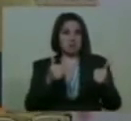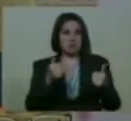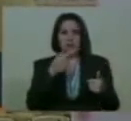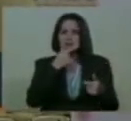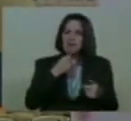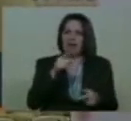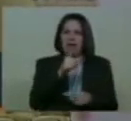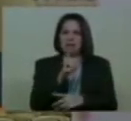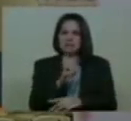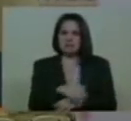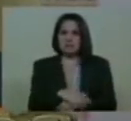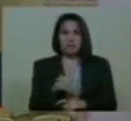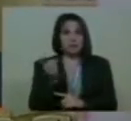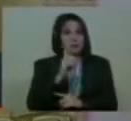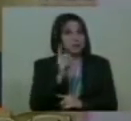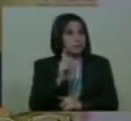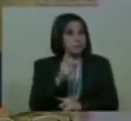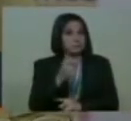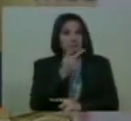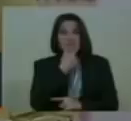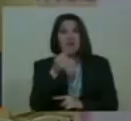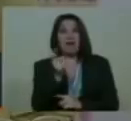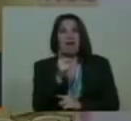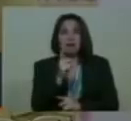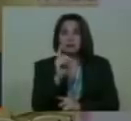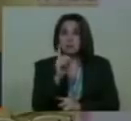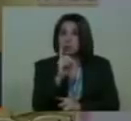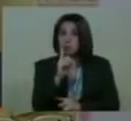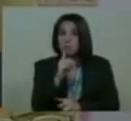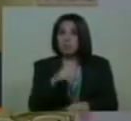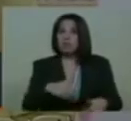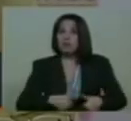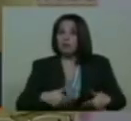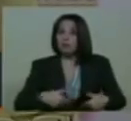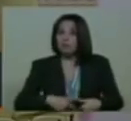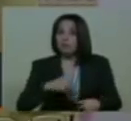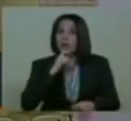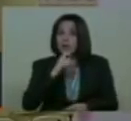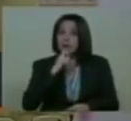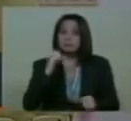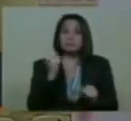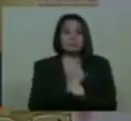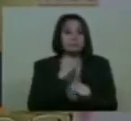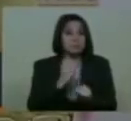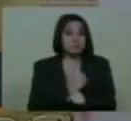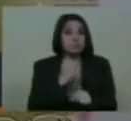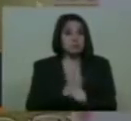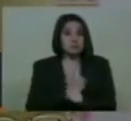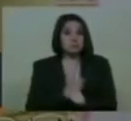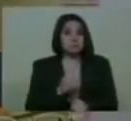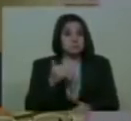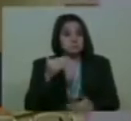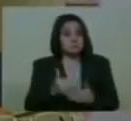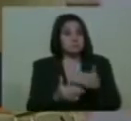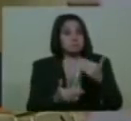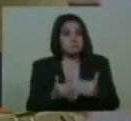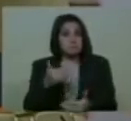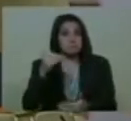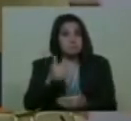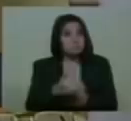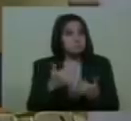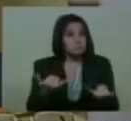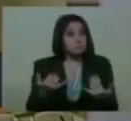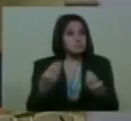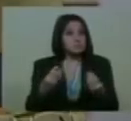papayita. Sigan papayita, pues. Esto ha costado mucho, ¿oyeron? Llegar al punto de ventaja y de fuerza que hoy tenemos ha costado